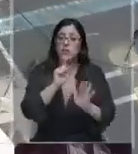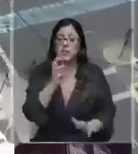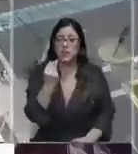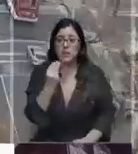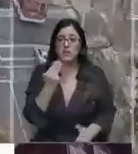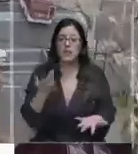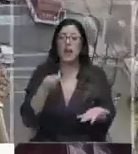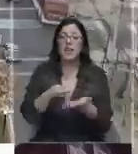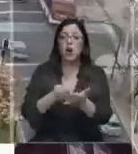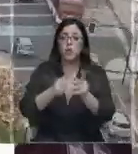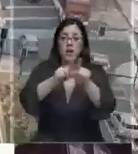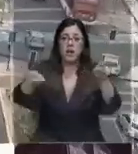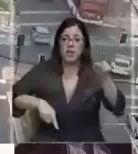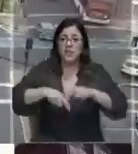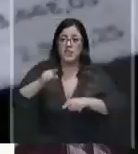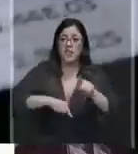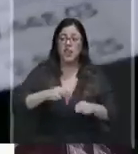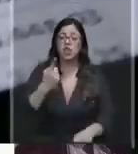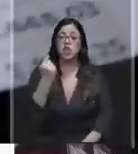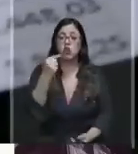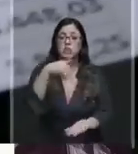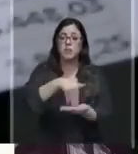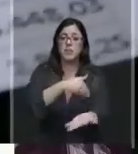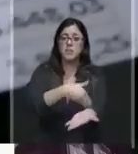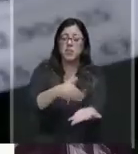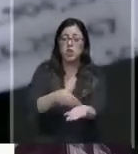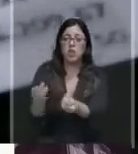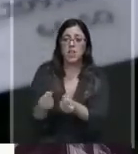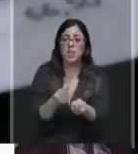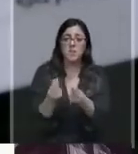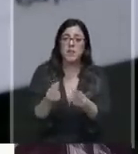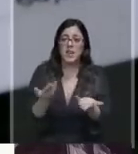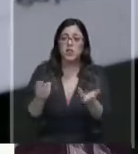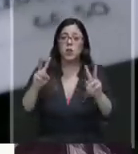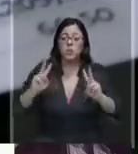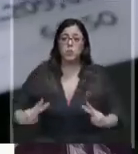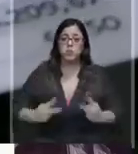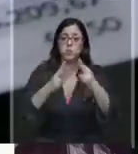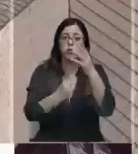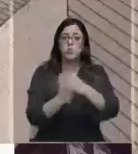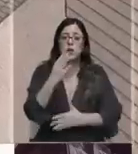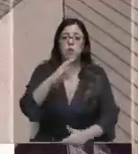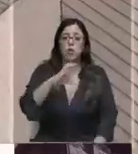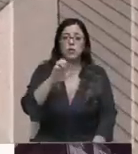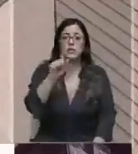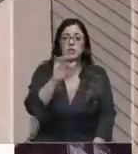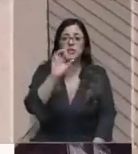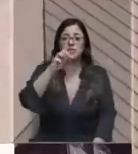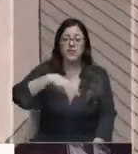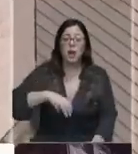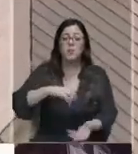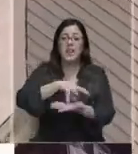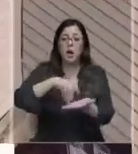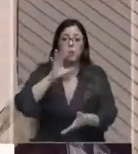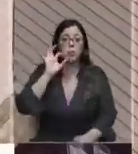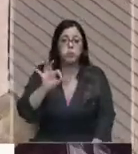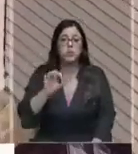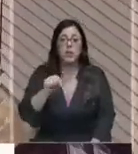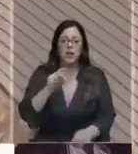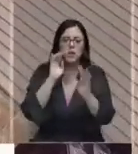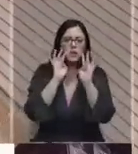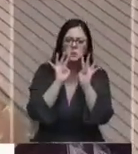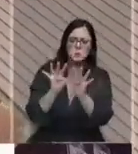La compra de este terreno por cerca de 11 mil millones de pesos para la construcción de un nuevo CESFAM en Las Condes está hoy ante los ojos